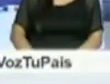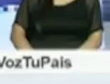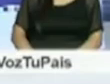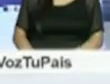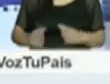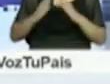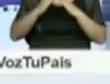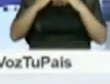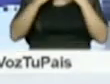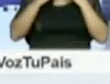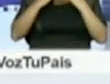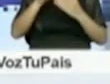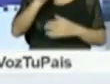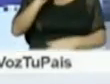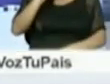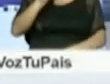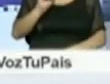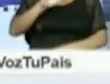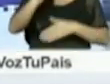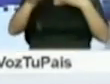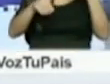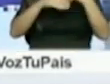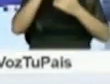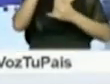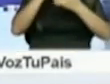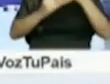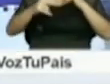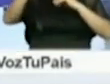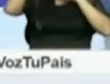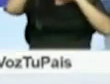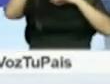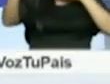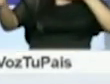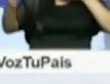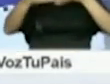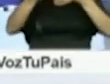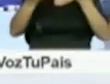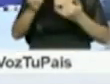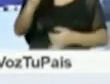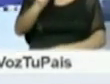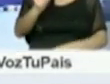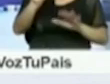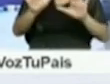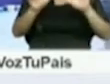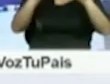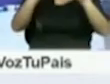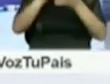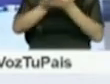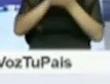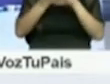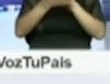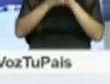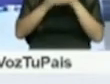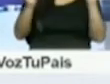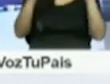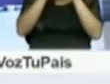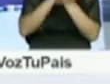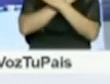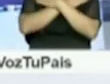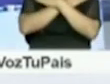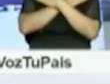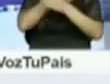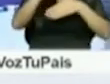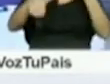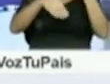Muchísimas gracias, Víctor. Y con esta nota finalizamos el Noticiero Ciudadano de este día, viernes 18 de noviembre. También enviamos un fuerte abrazo